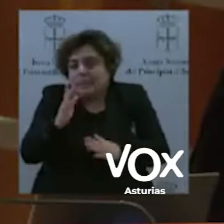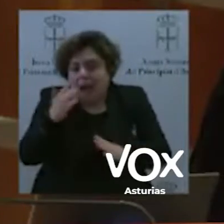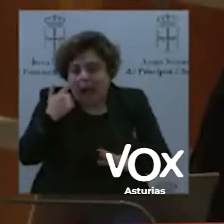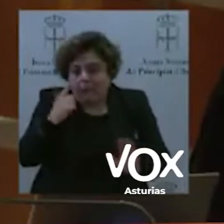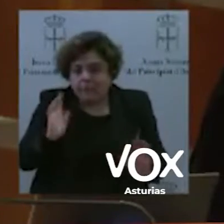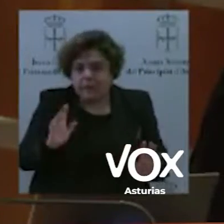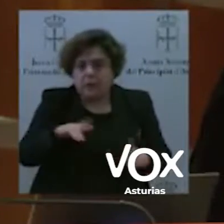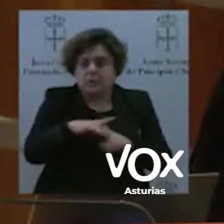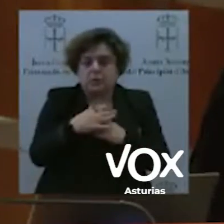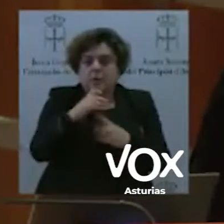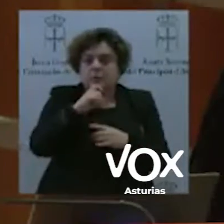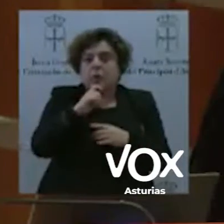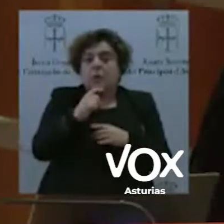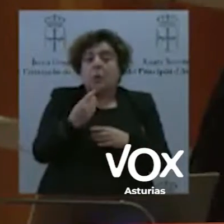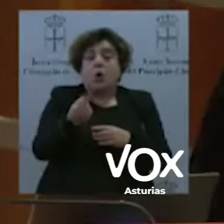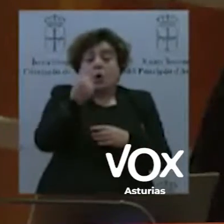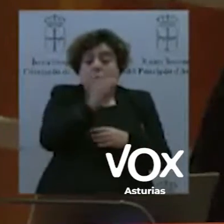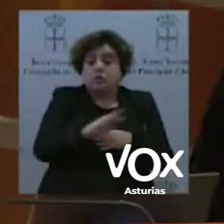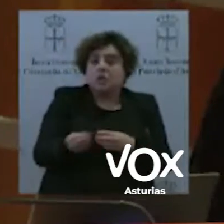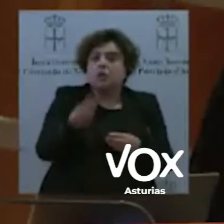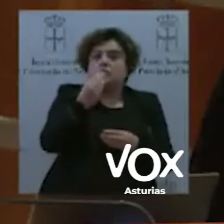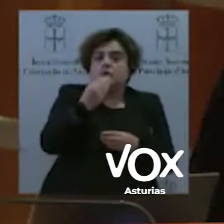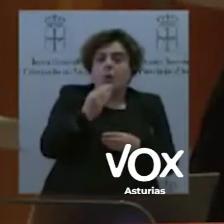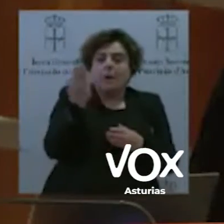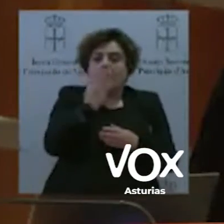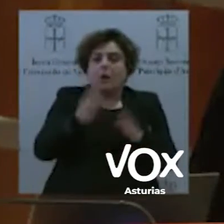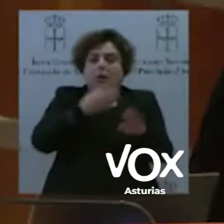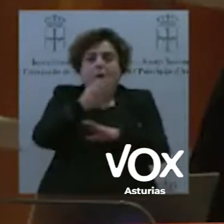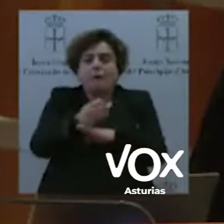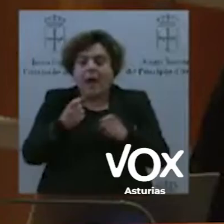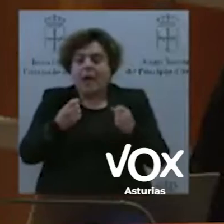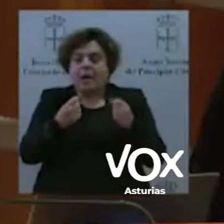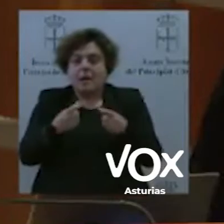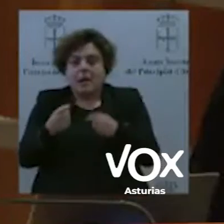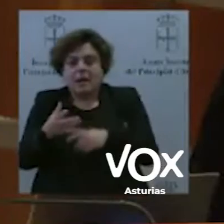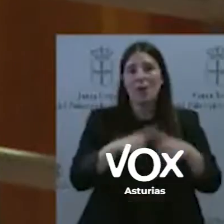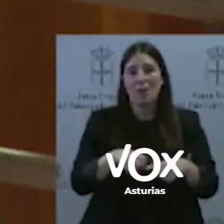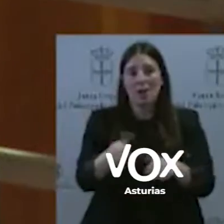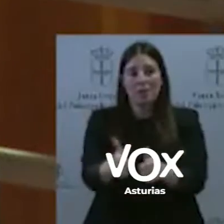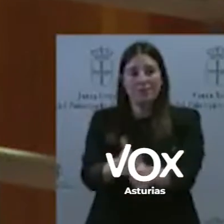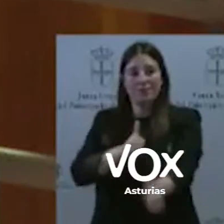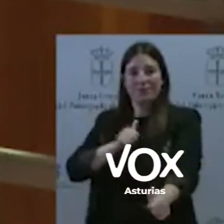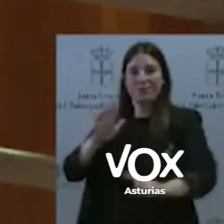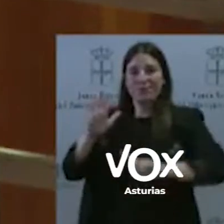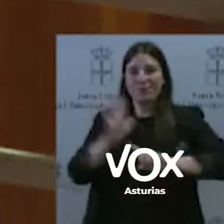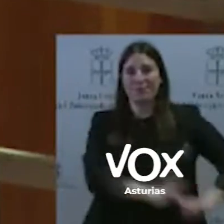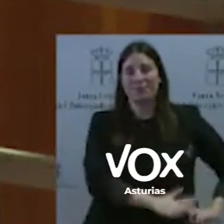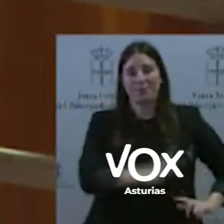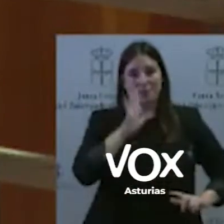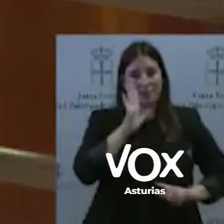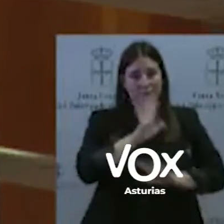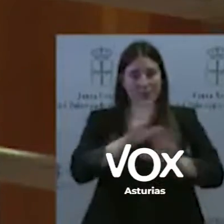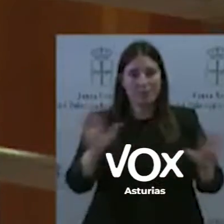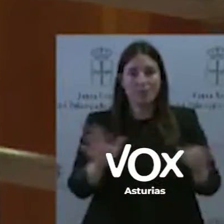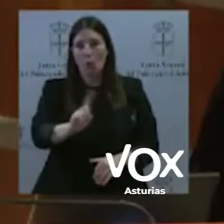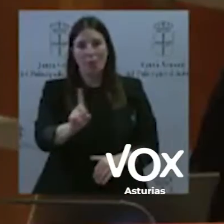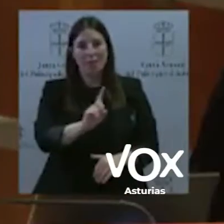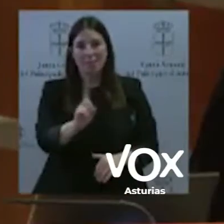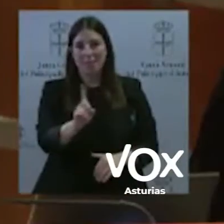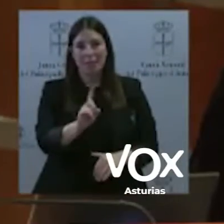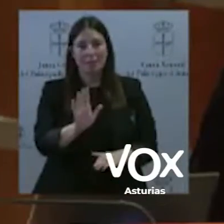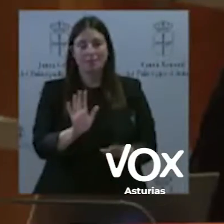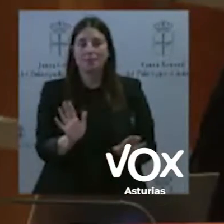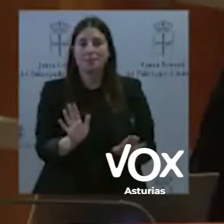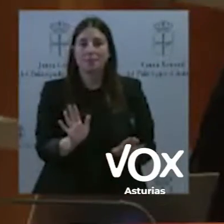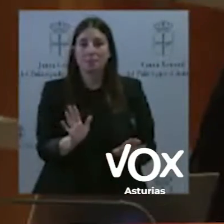colegio, tienen gastos, señorías, y sus familias de acogida tienen que hacerse cargo de todo. Vox no le va a dar palmaditas en la espalda,